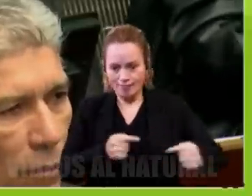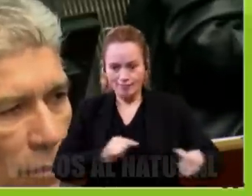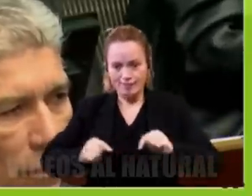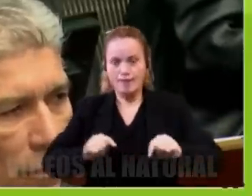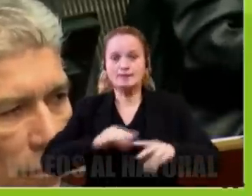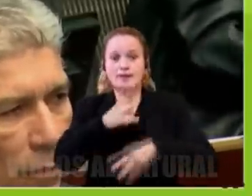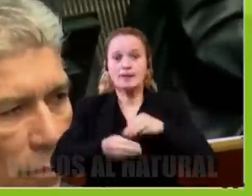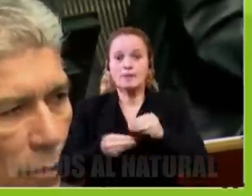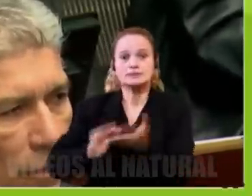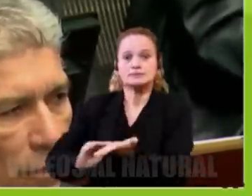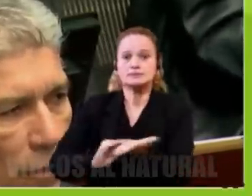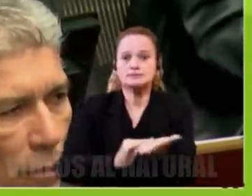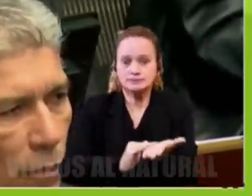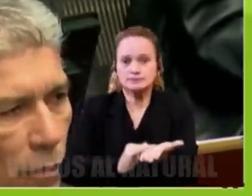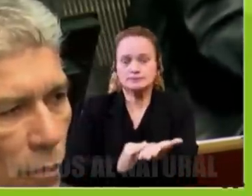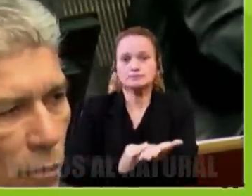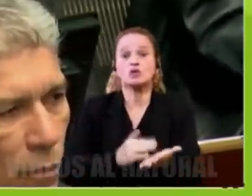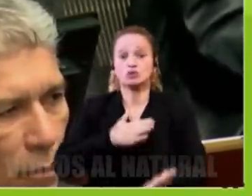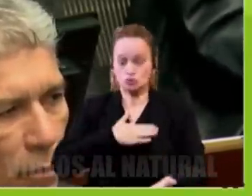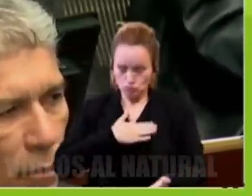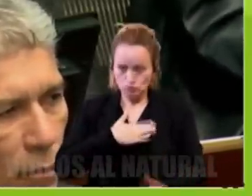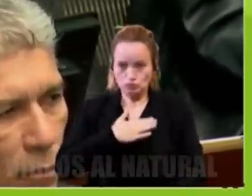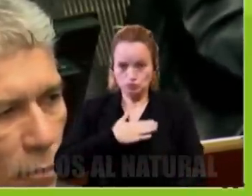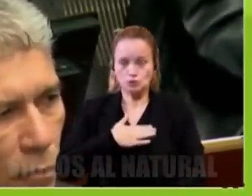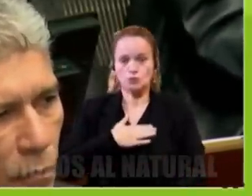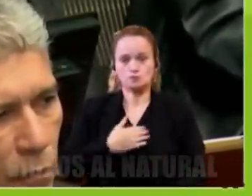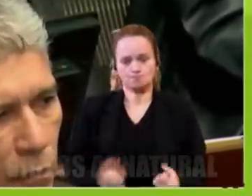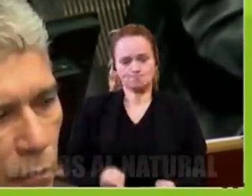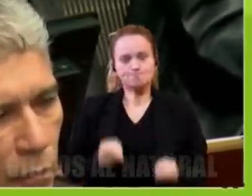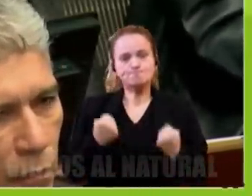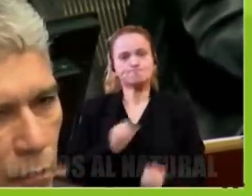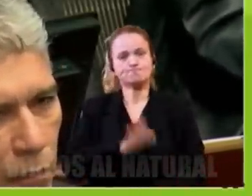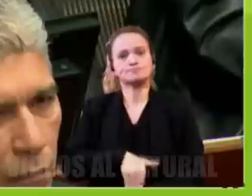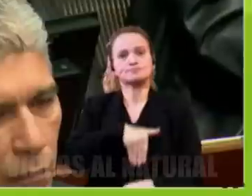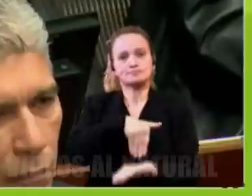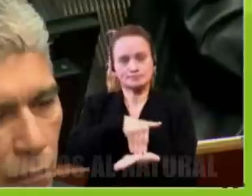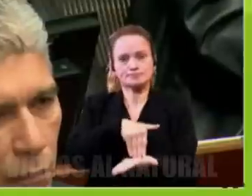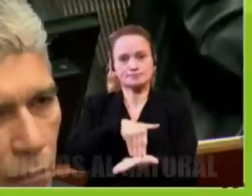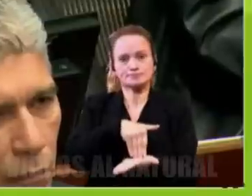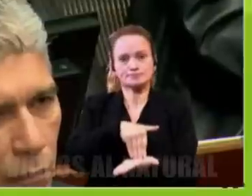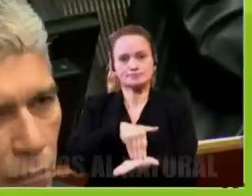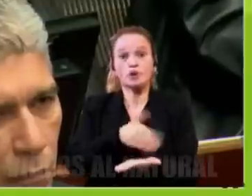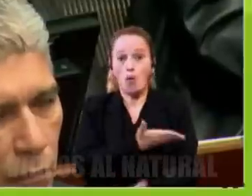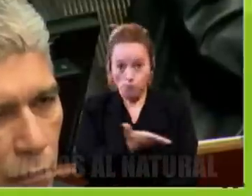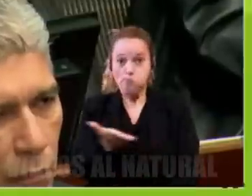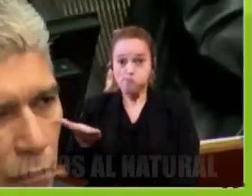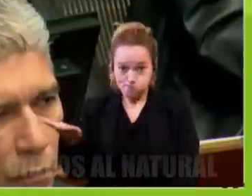lo aliviamos. Yo estoy absolutamente seguro que